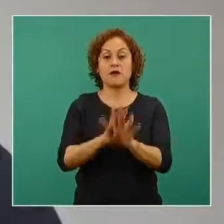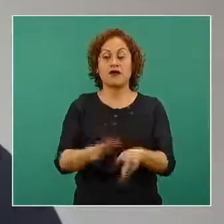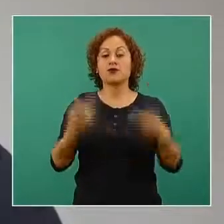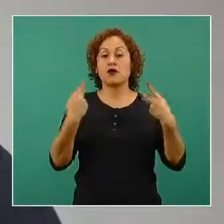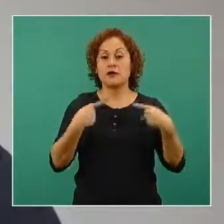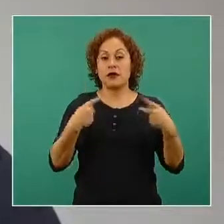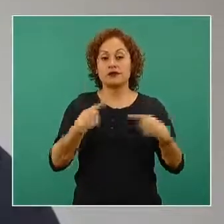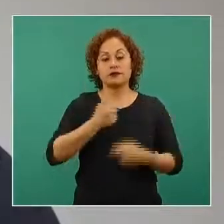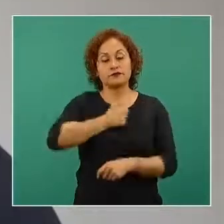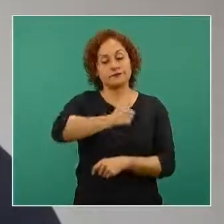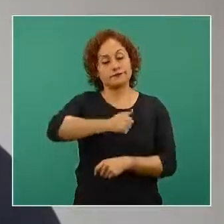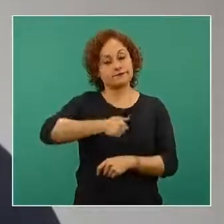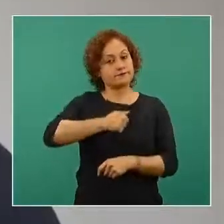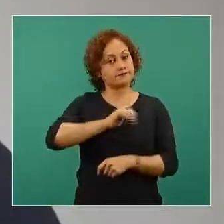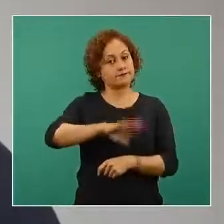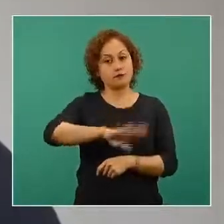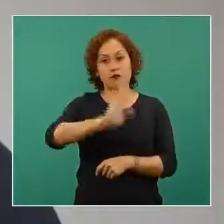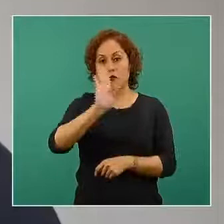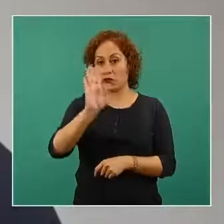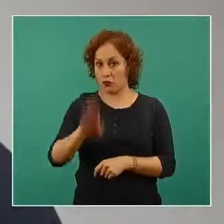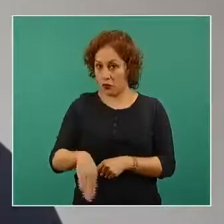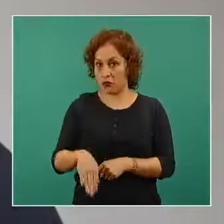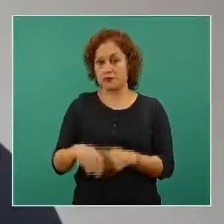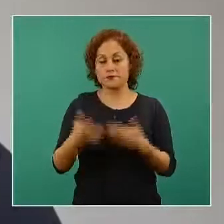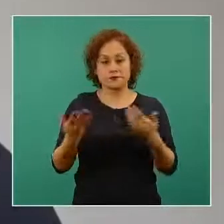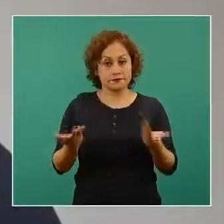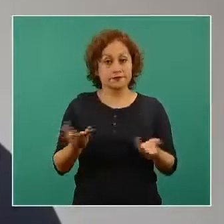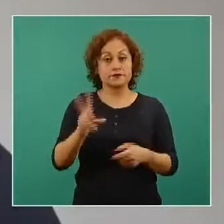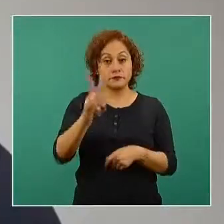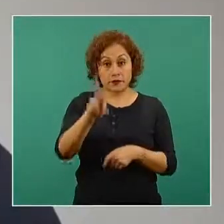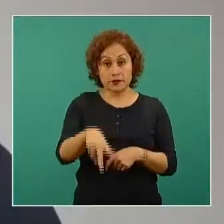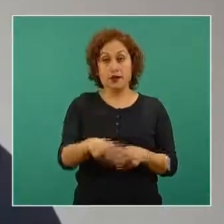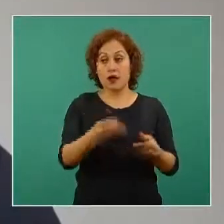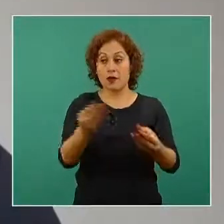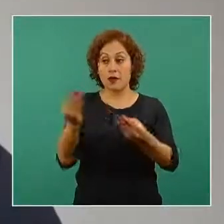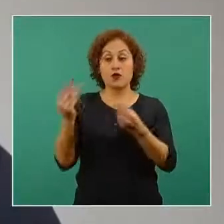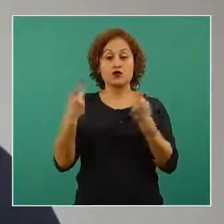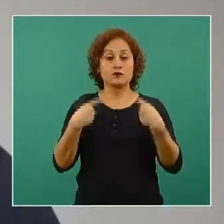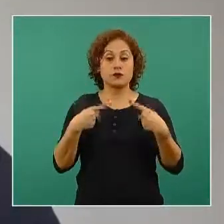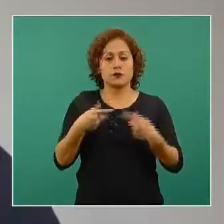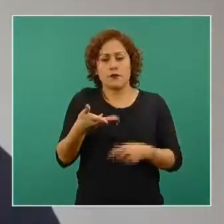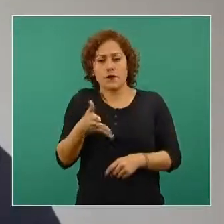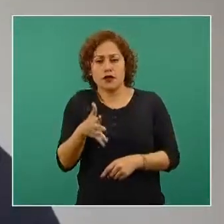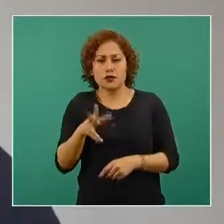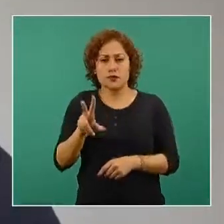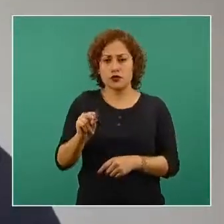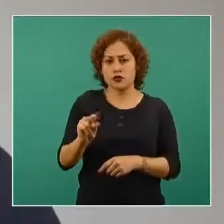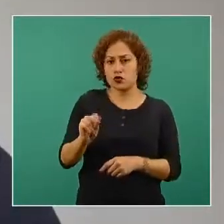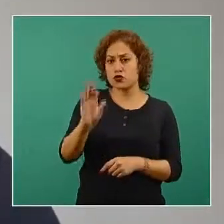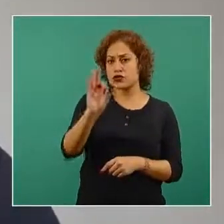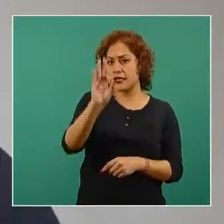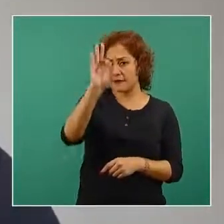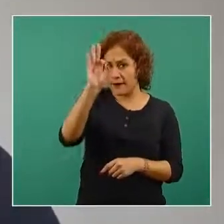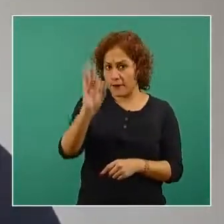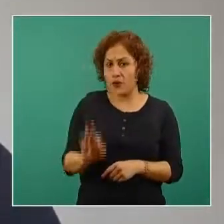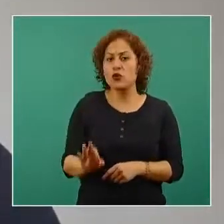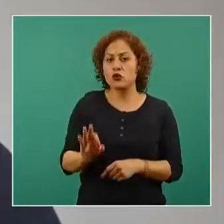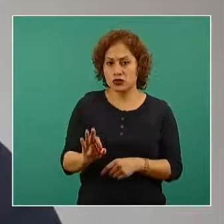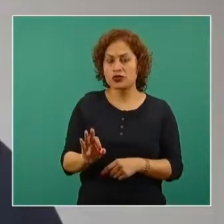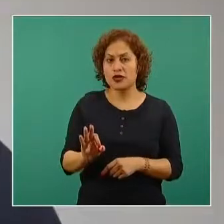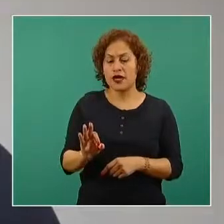Recordemos que COVID, si bien es cierto, la gran cantidad de personas, alrededor de un 80%, desarrolla lo que se conoce como